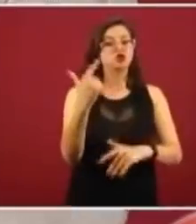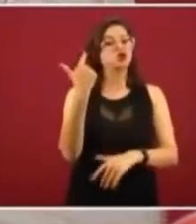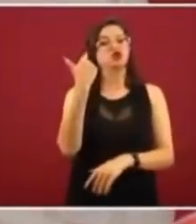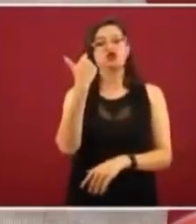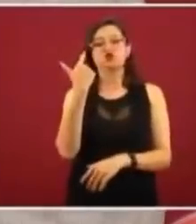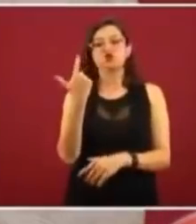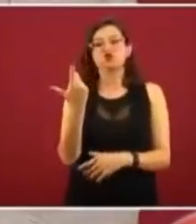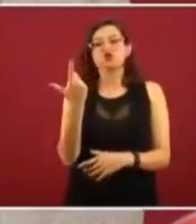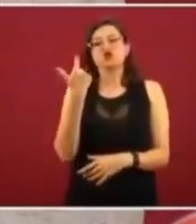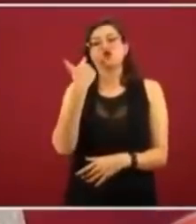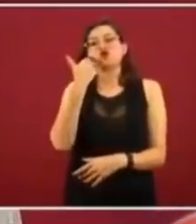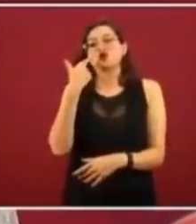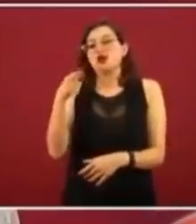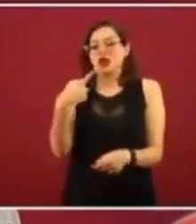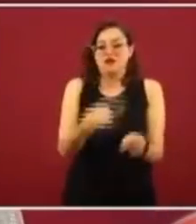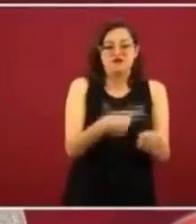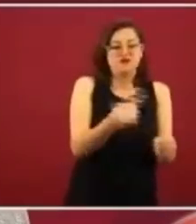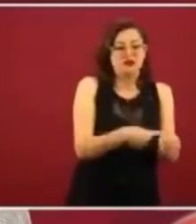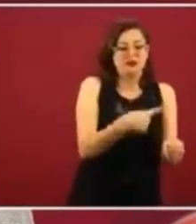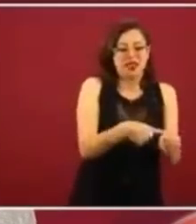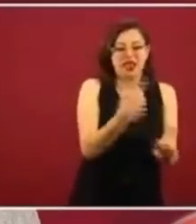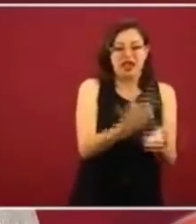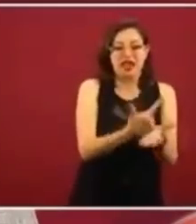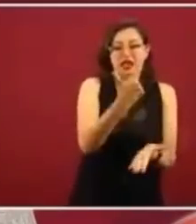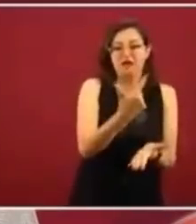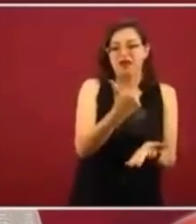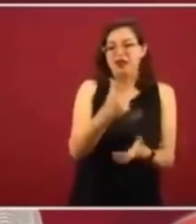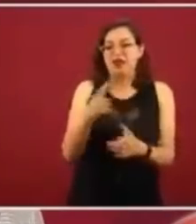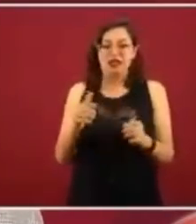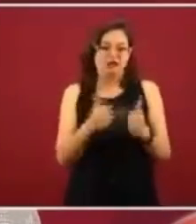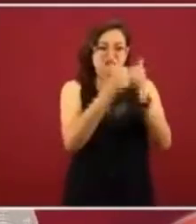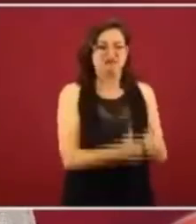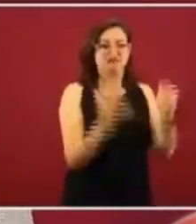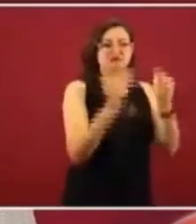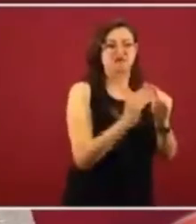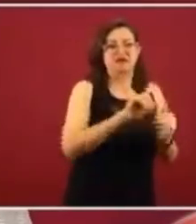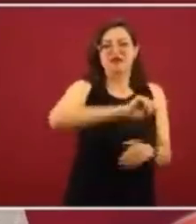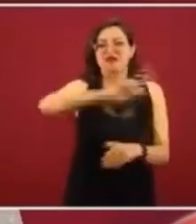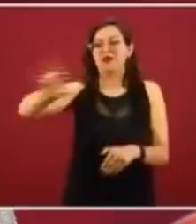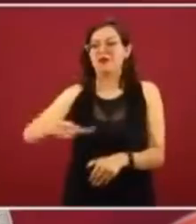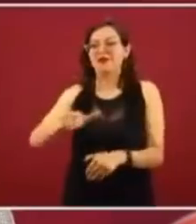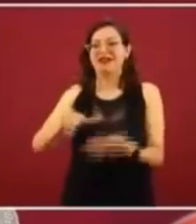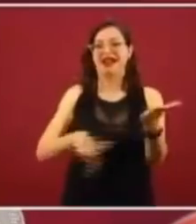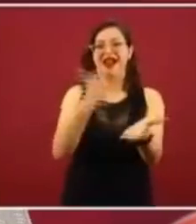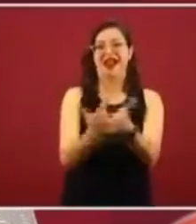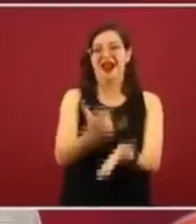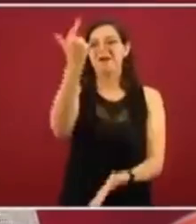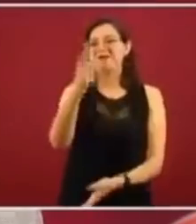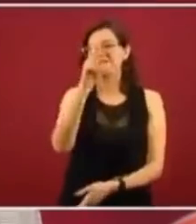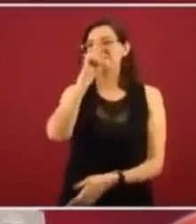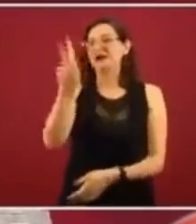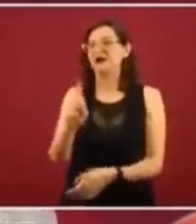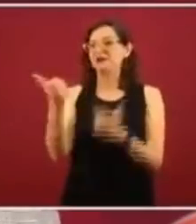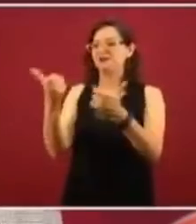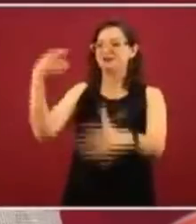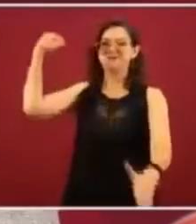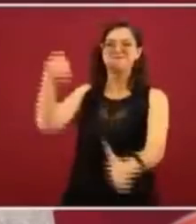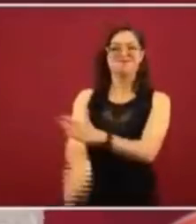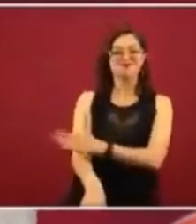remedio más costoso en términos sociales que la propia intervención, que la propia enfermedad. No queremos que la